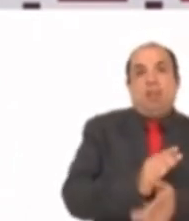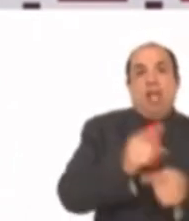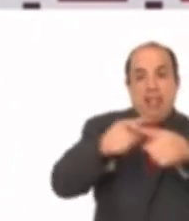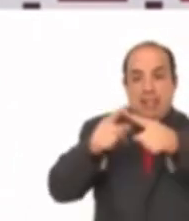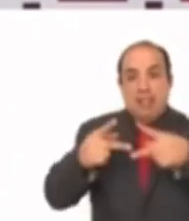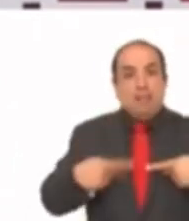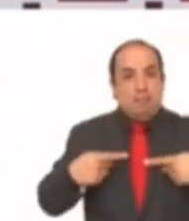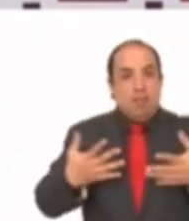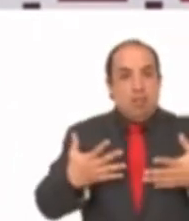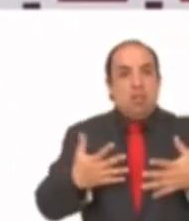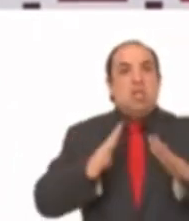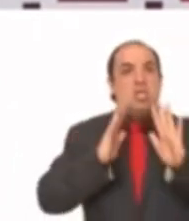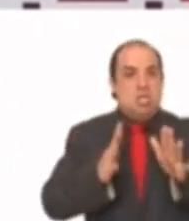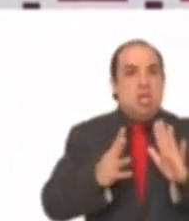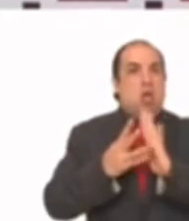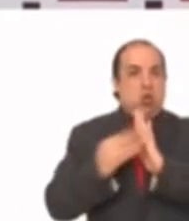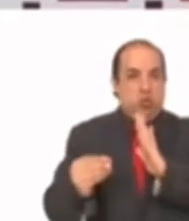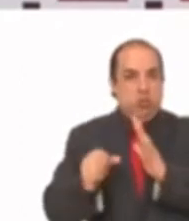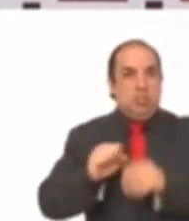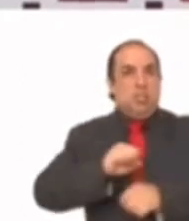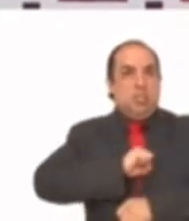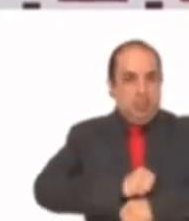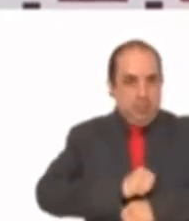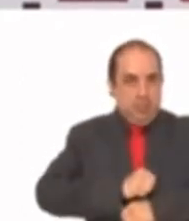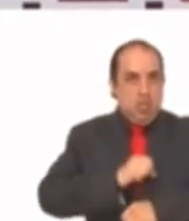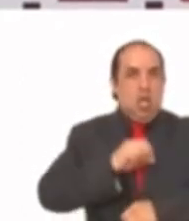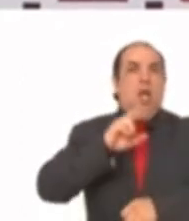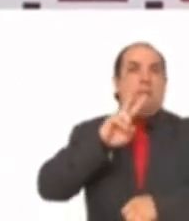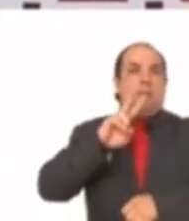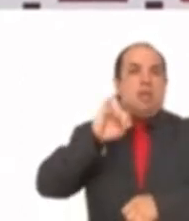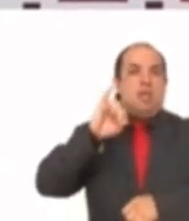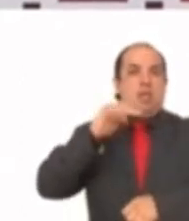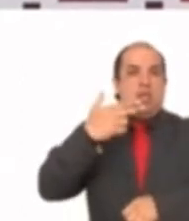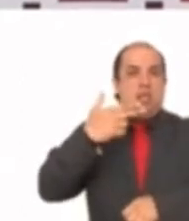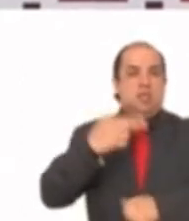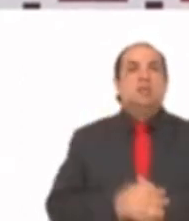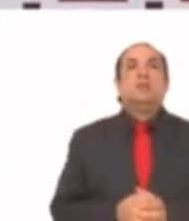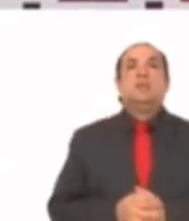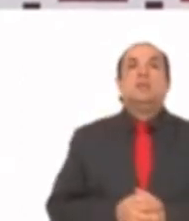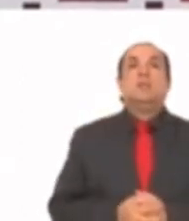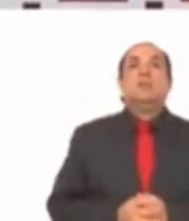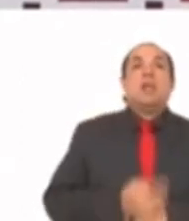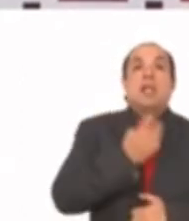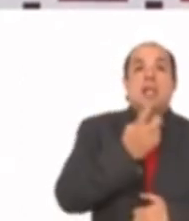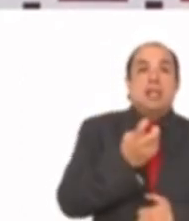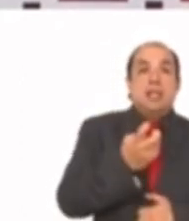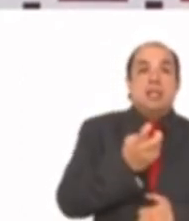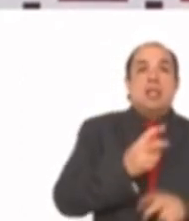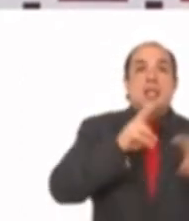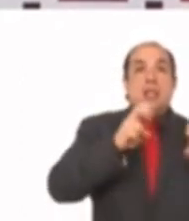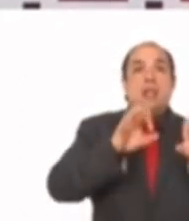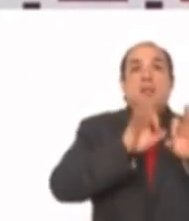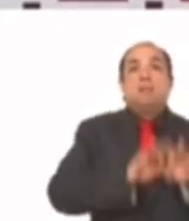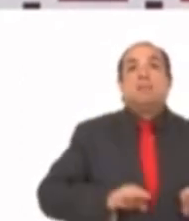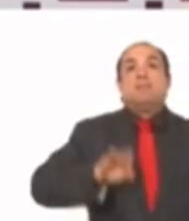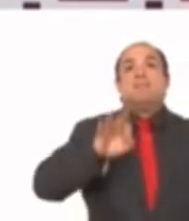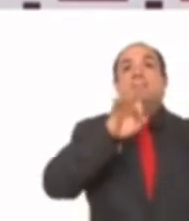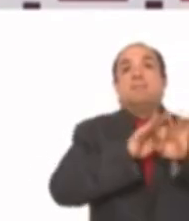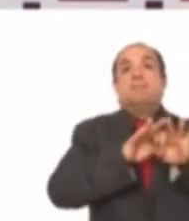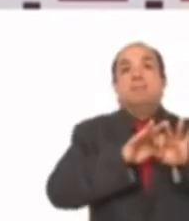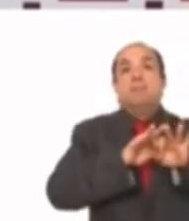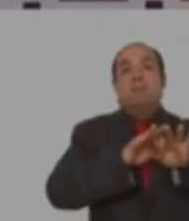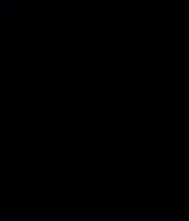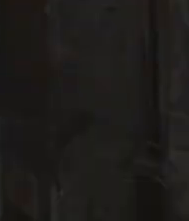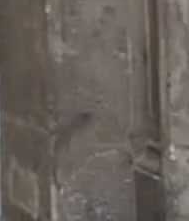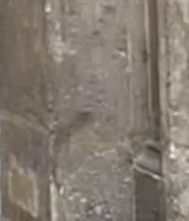las personas ya contagiadas. Este es un caso ejemplar de la